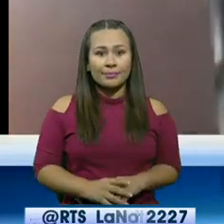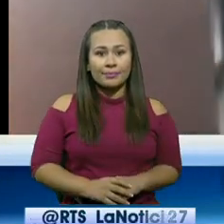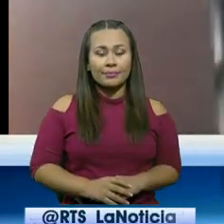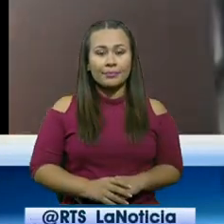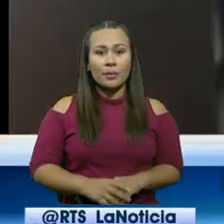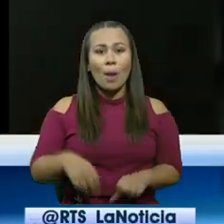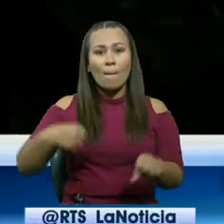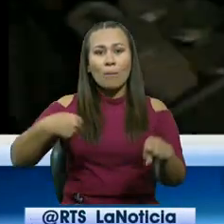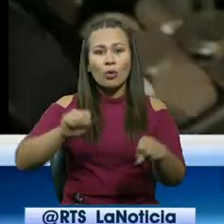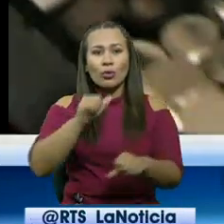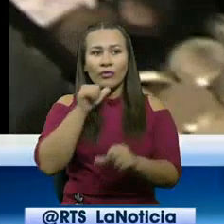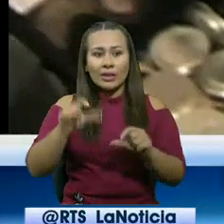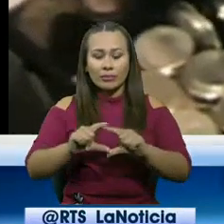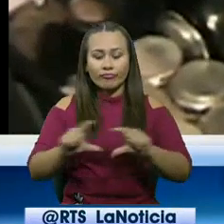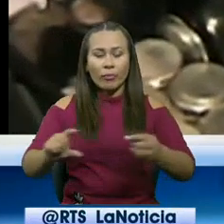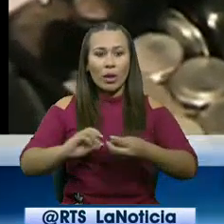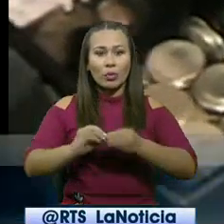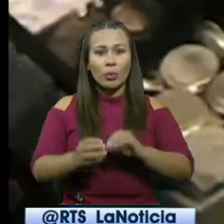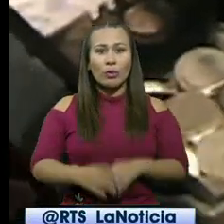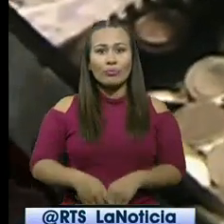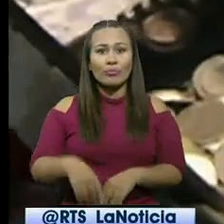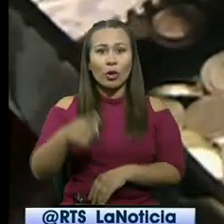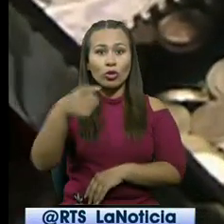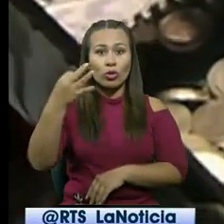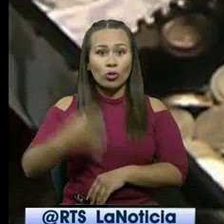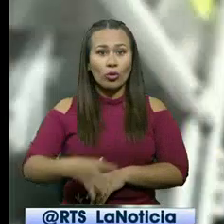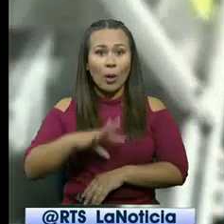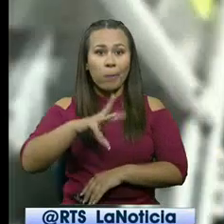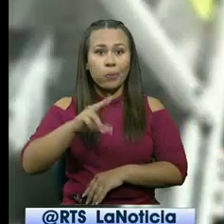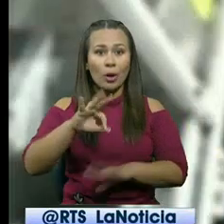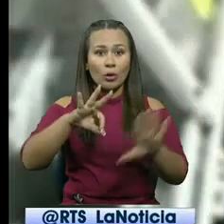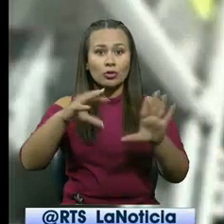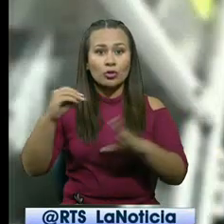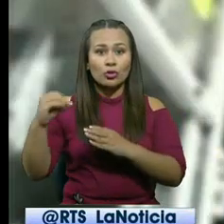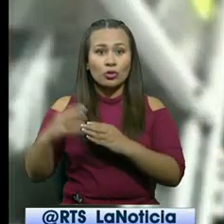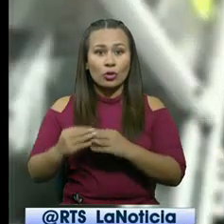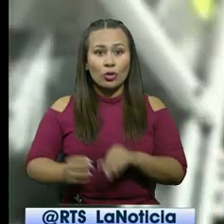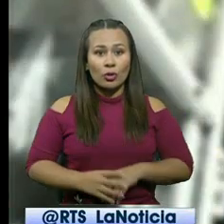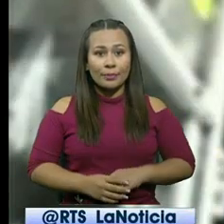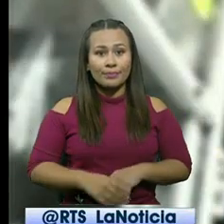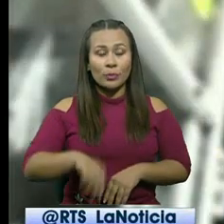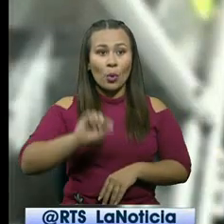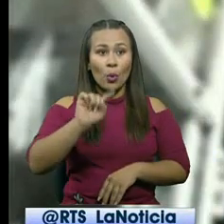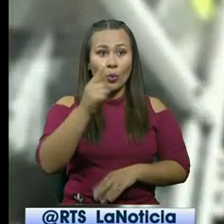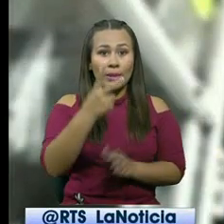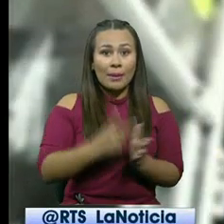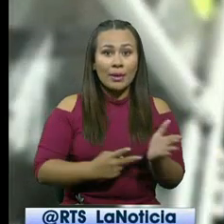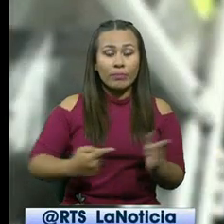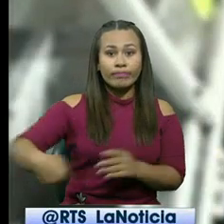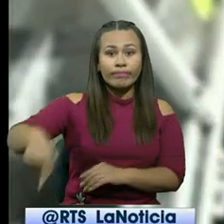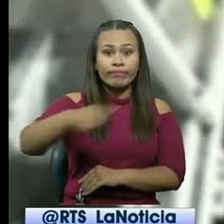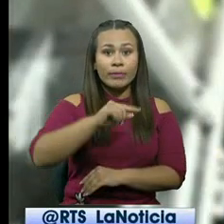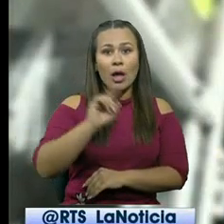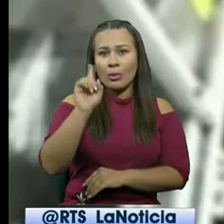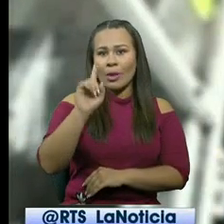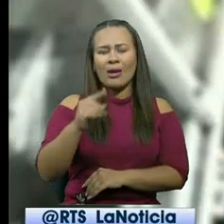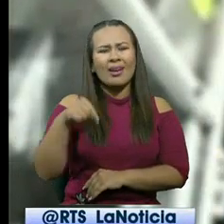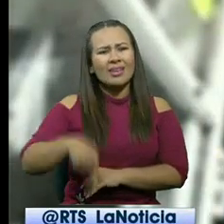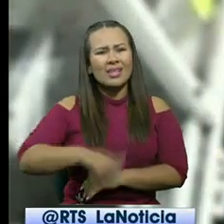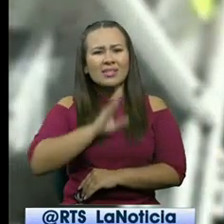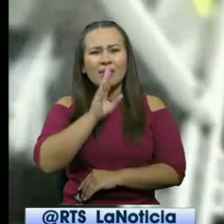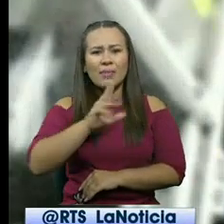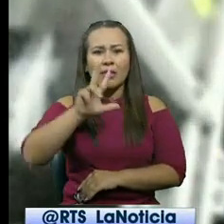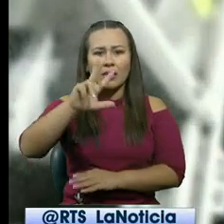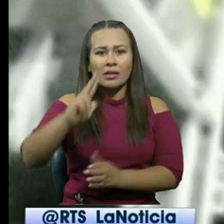una moto sin placa. Se le llevaron $800 de la caja. No fue el único robo, pues ya han sido 3 veces víctimas de